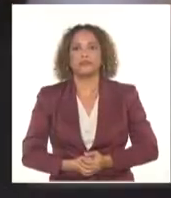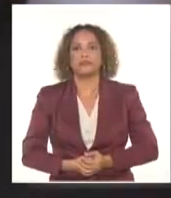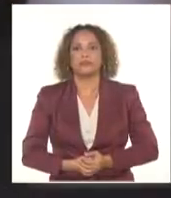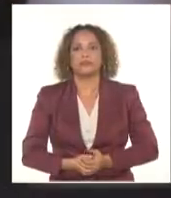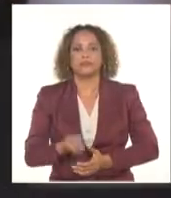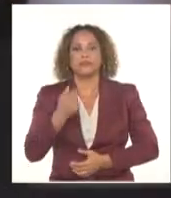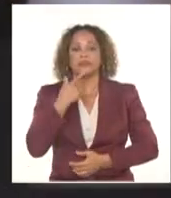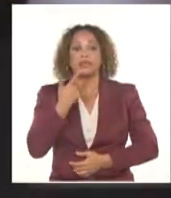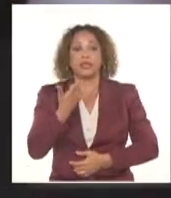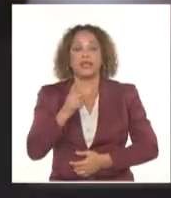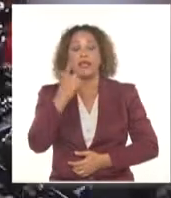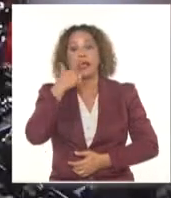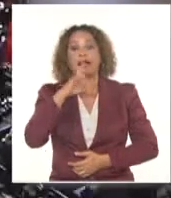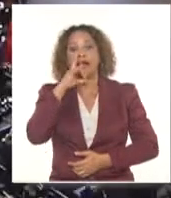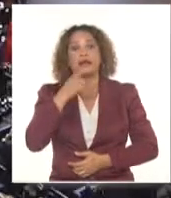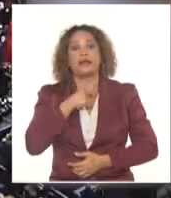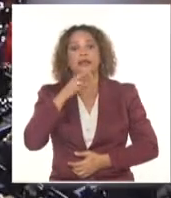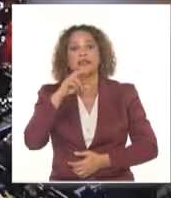los